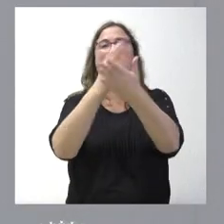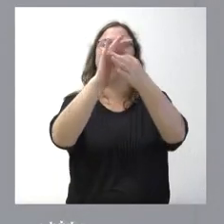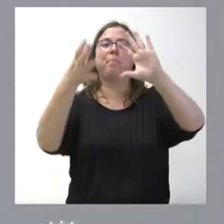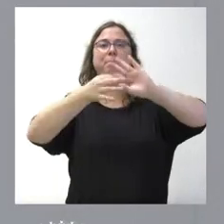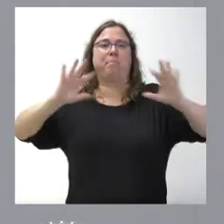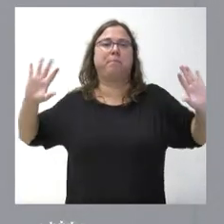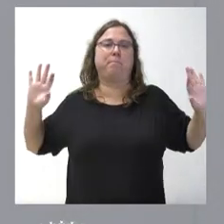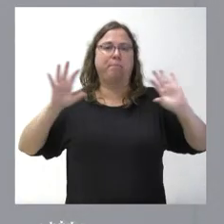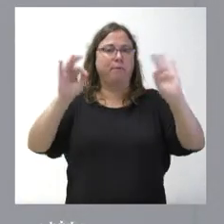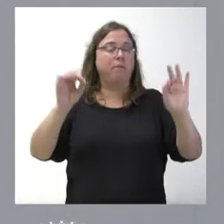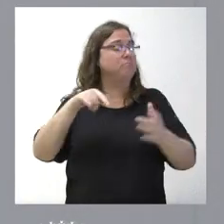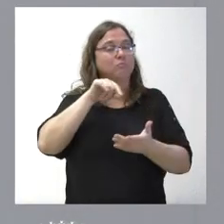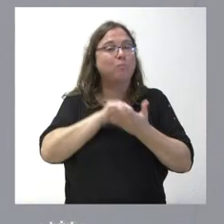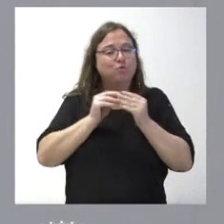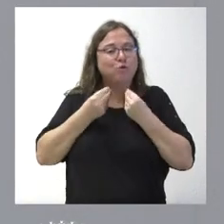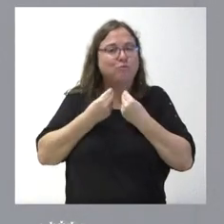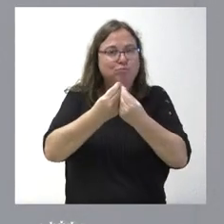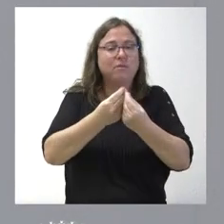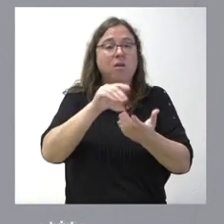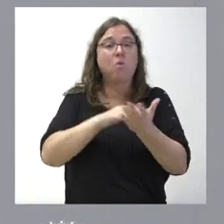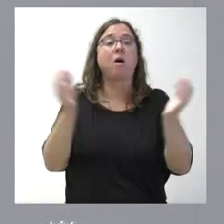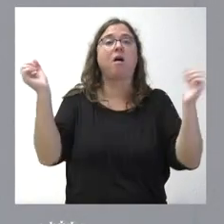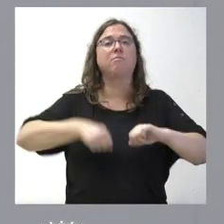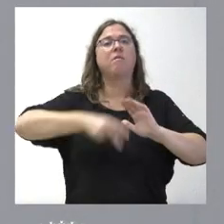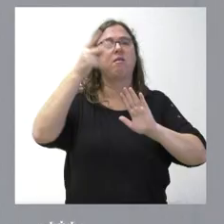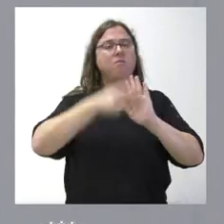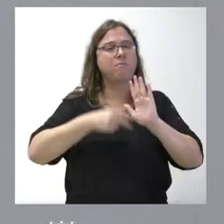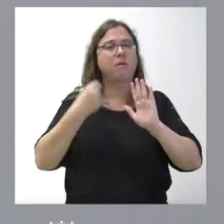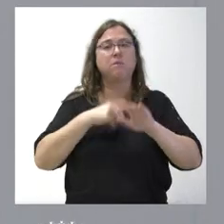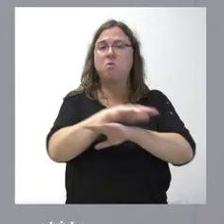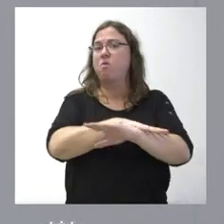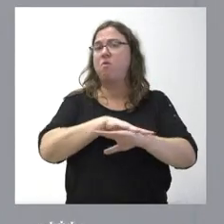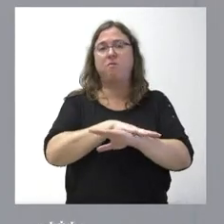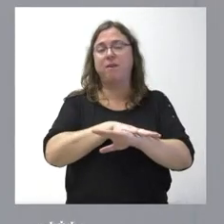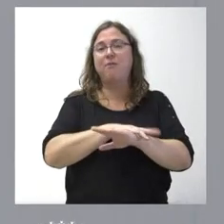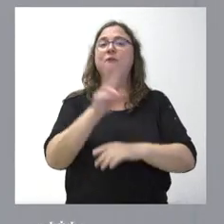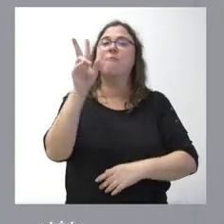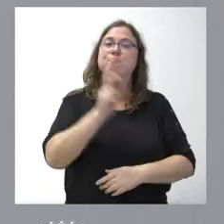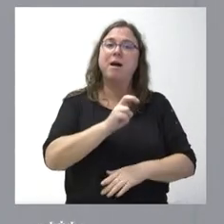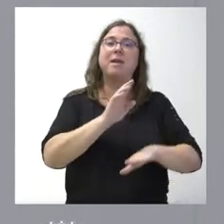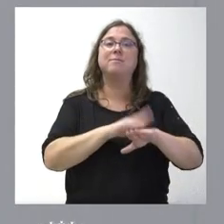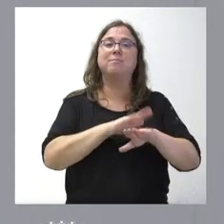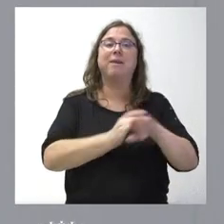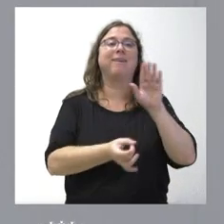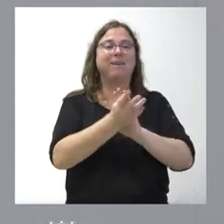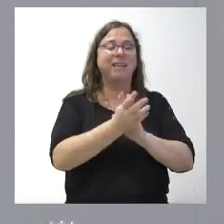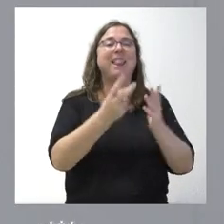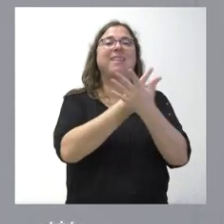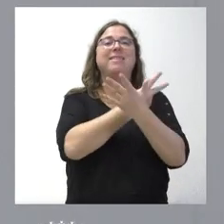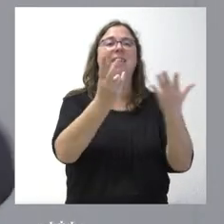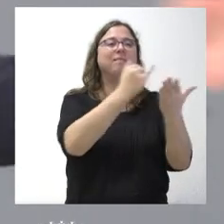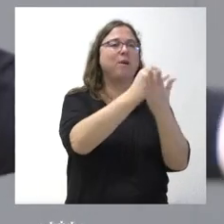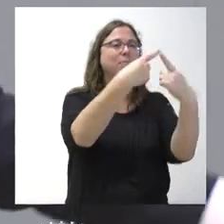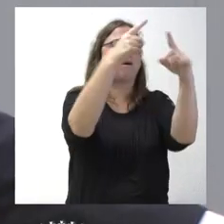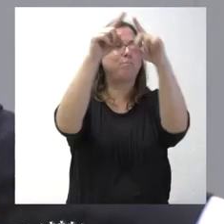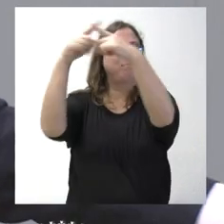que este Punto de partida de esta aprobación de normativa por parte del gobierno sirviera para tener 17 evaus distintas